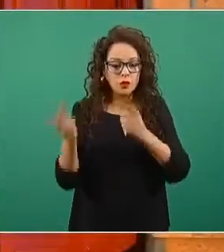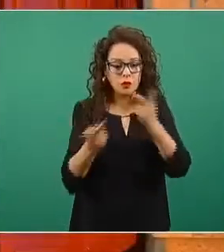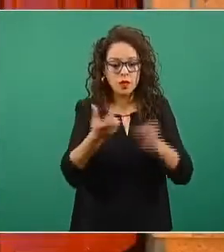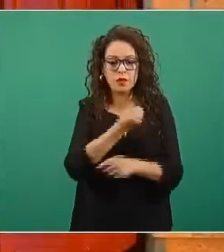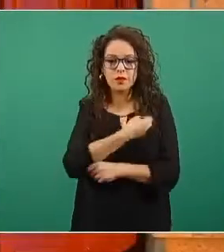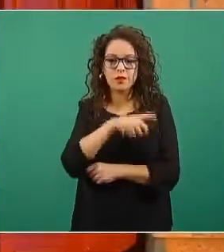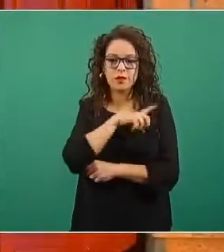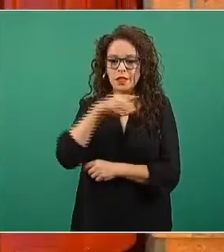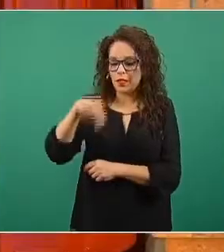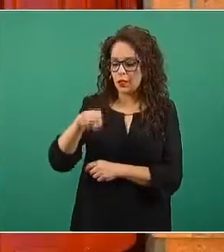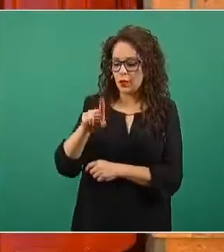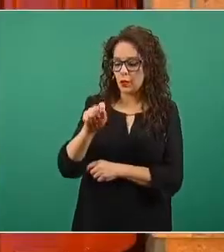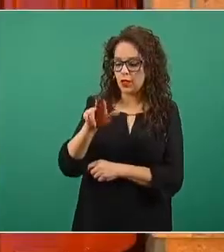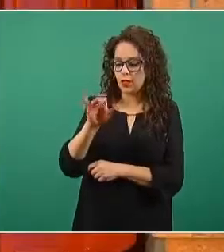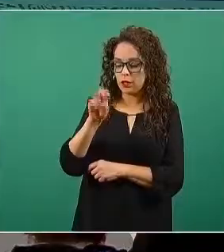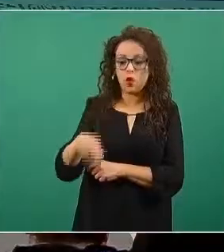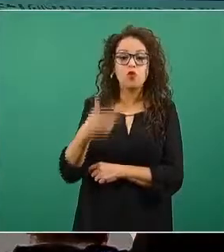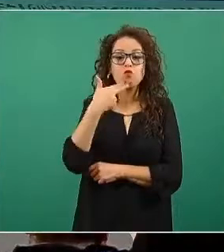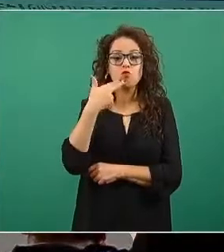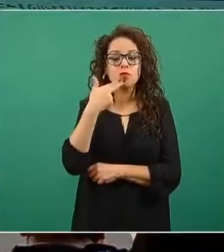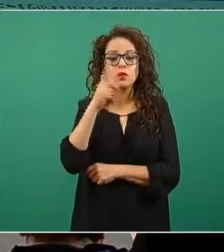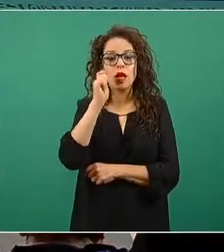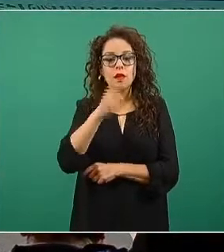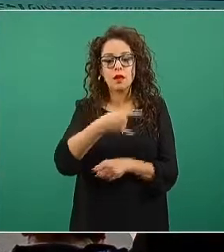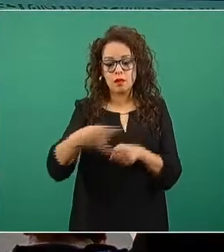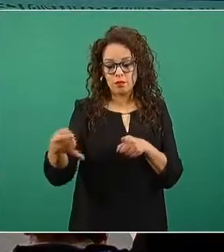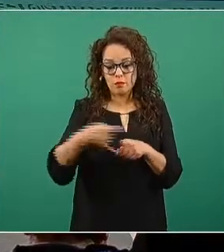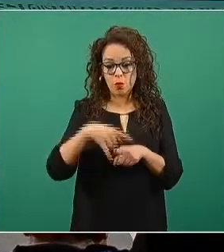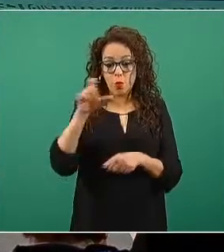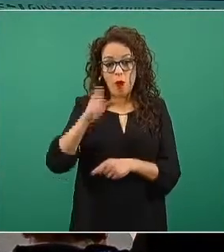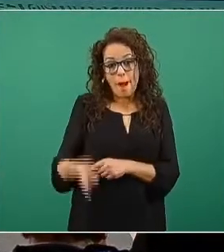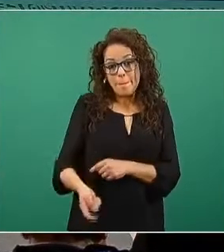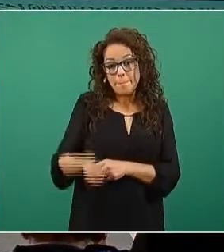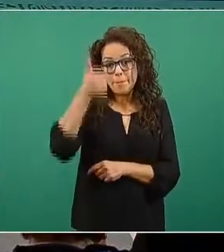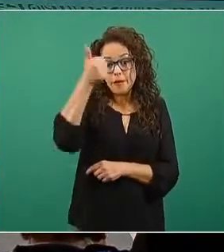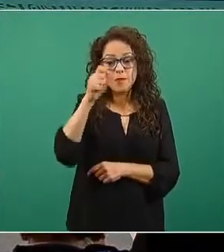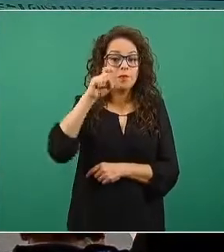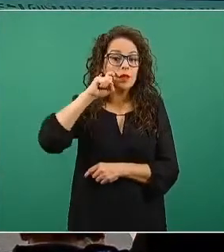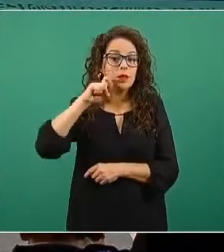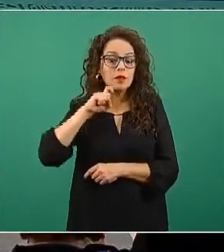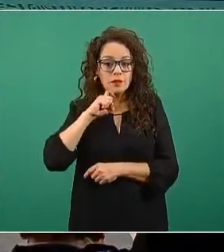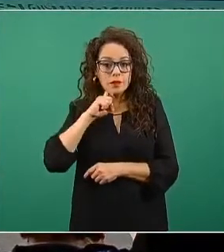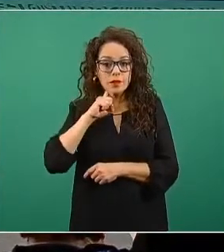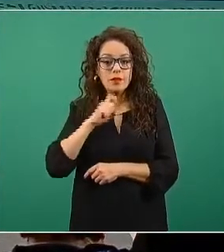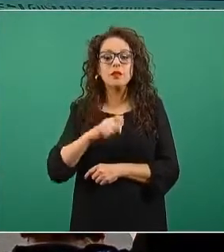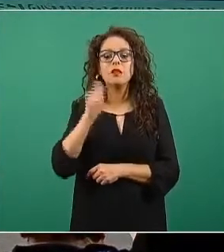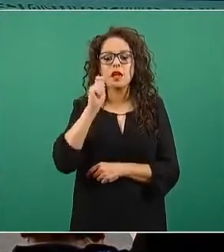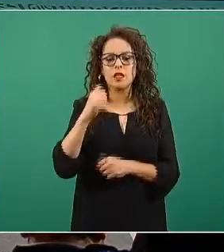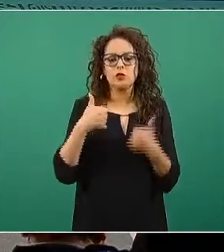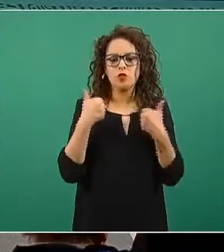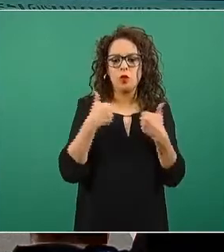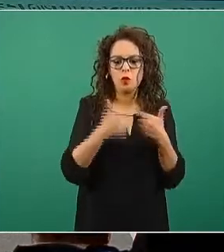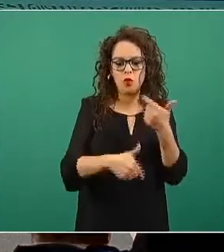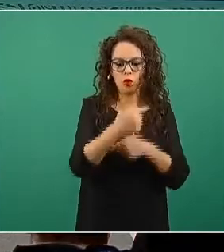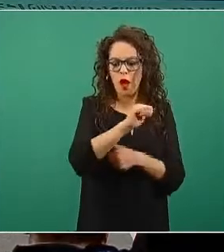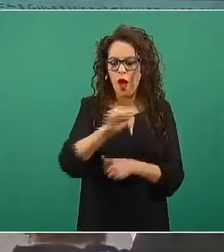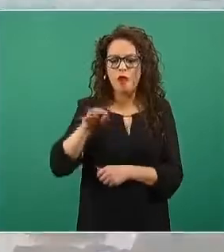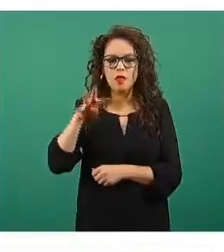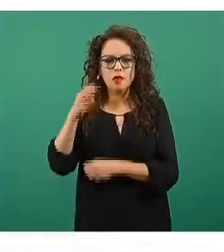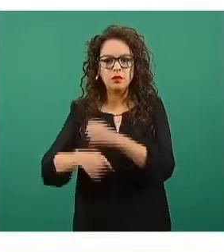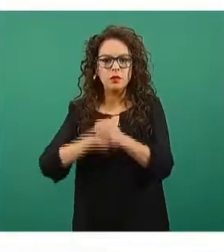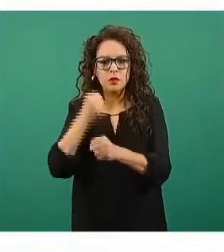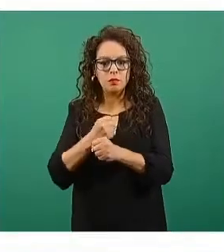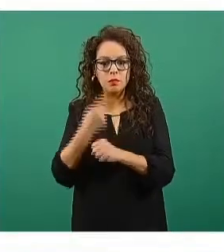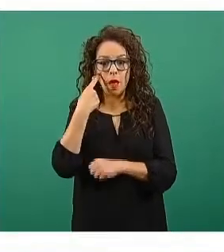el uso de condón en la primera relación sexual entre adolescentes de 12 a 19 años, vean que existe